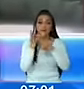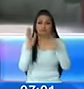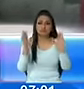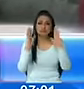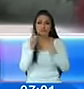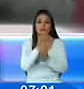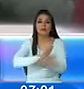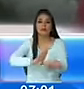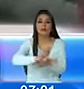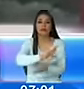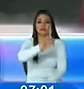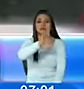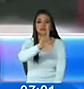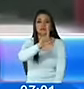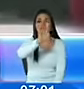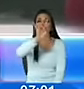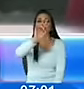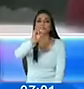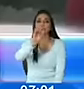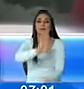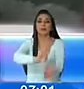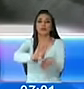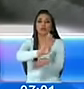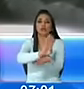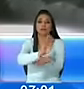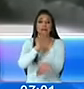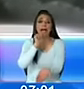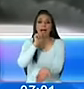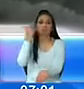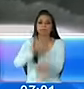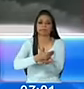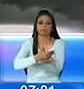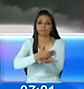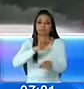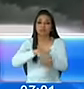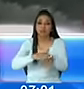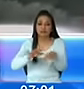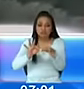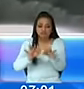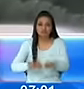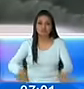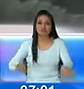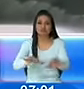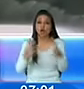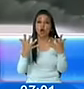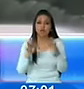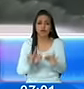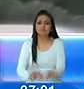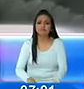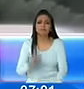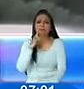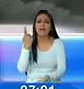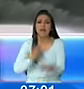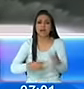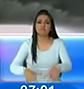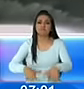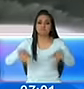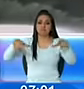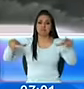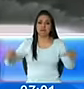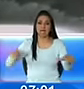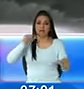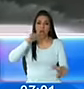barrios 180 que se quedarán sin agua porque se está realizando esta obra que lo que pretende es aumentar la capacidad